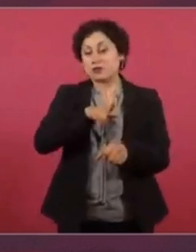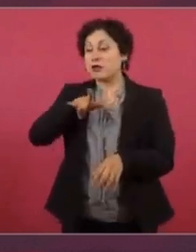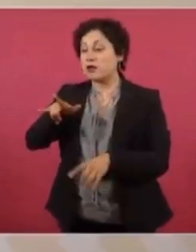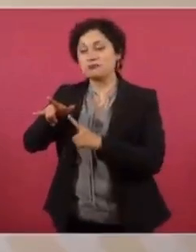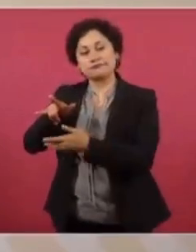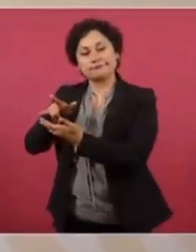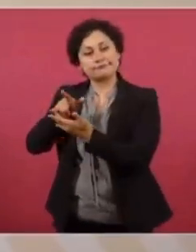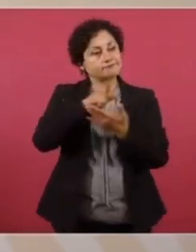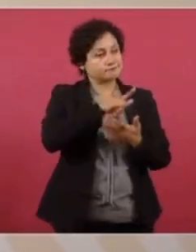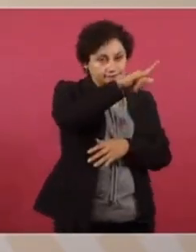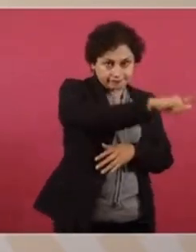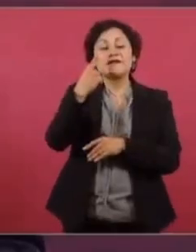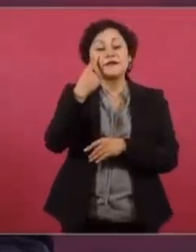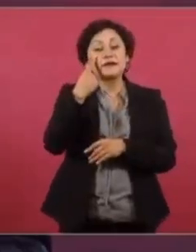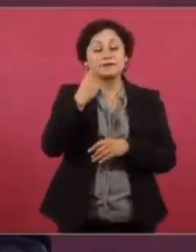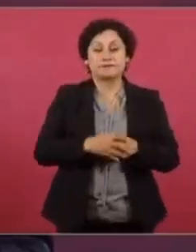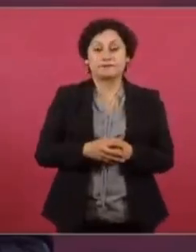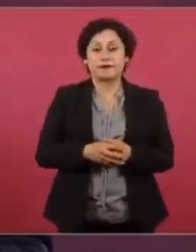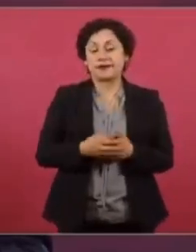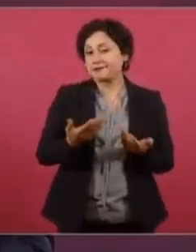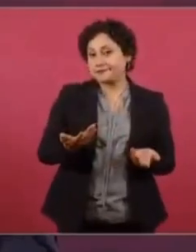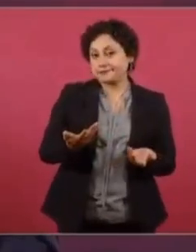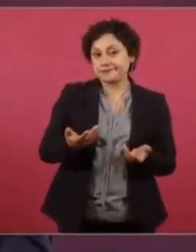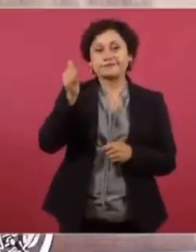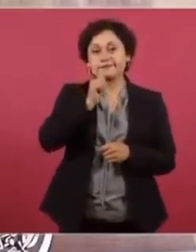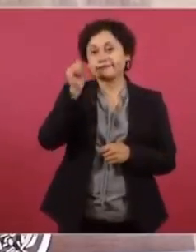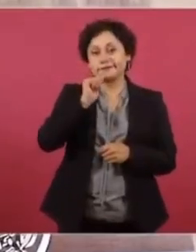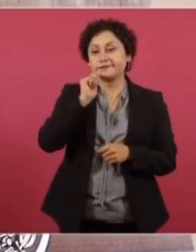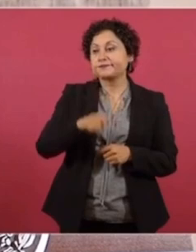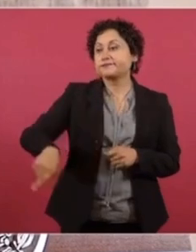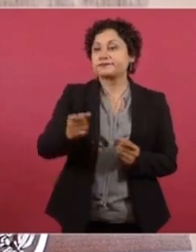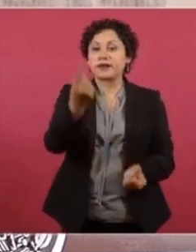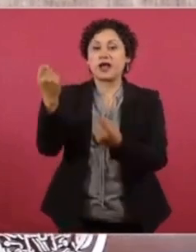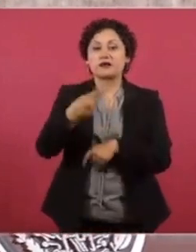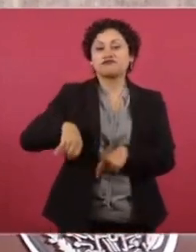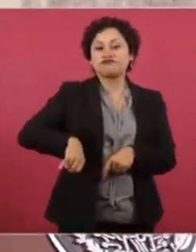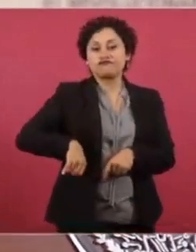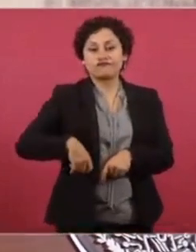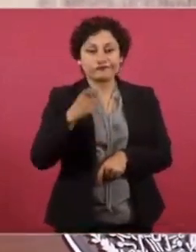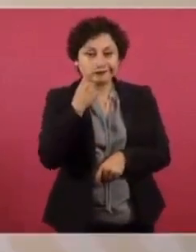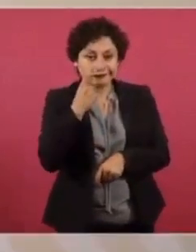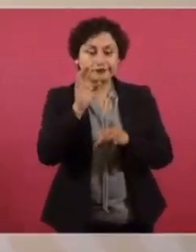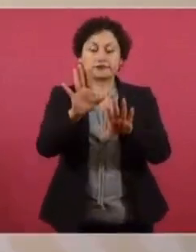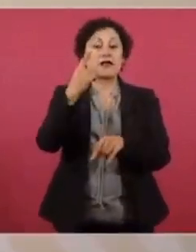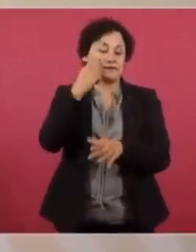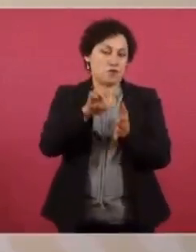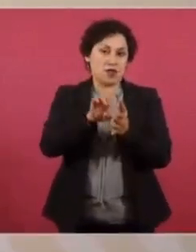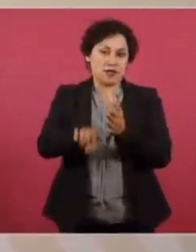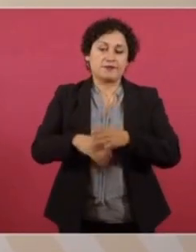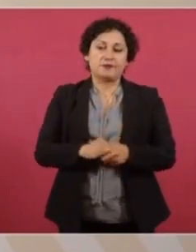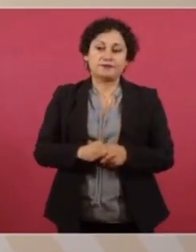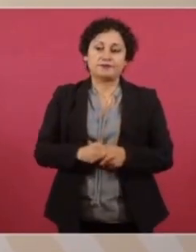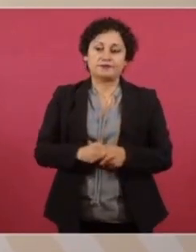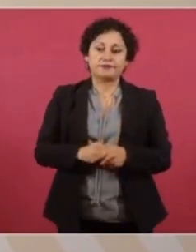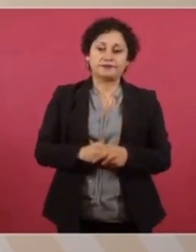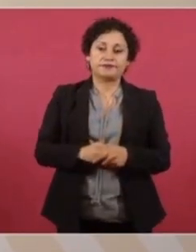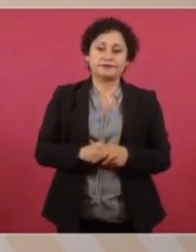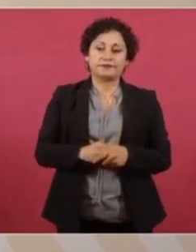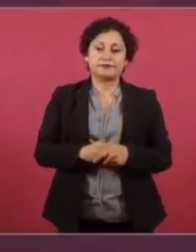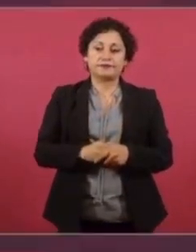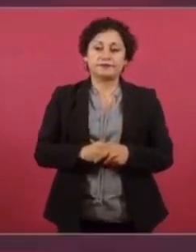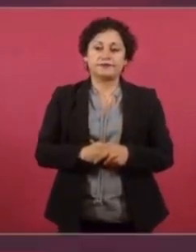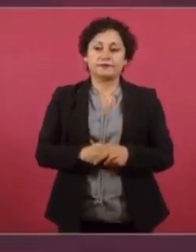vamos a resolver siempre a intereses nos costó el que se mudaran